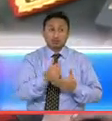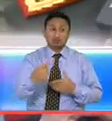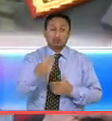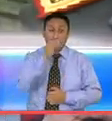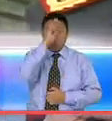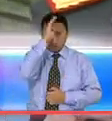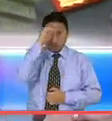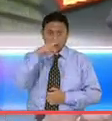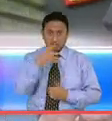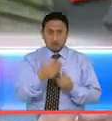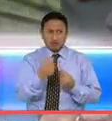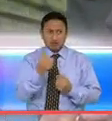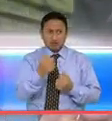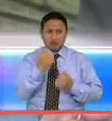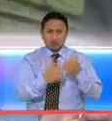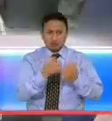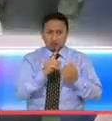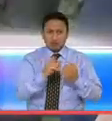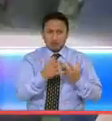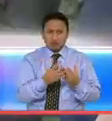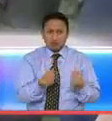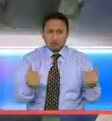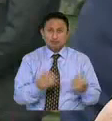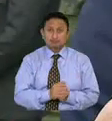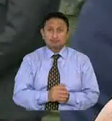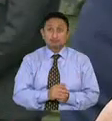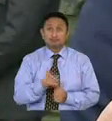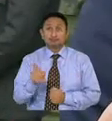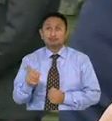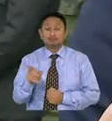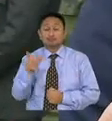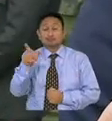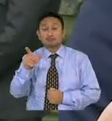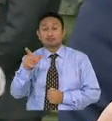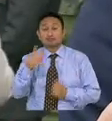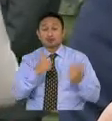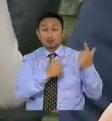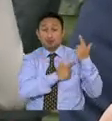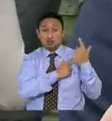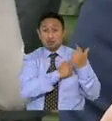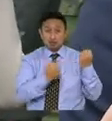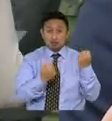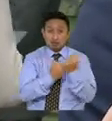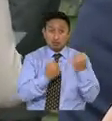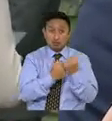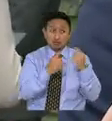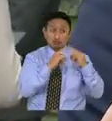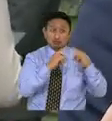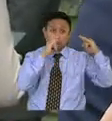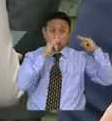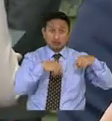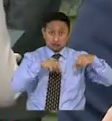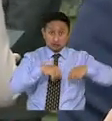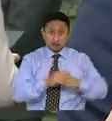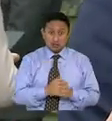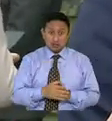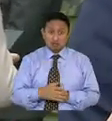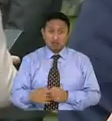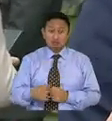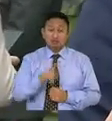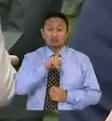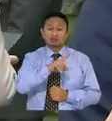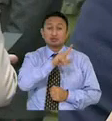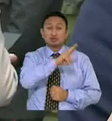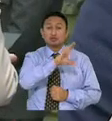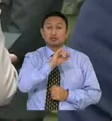digamos, ¿no? La infraestructura del hospital. Gracias al apoyo de las Fuerzas Armadas, con estas carpas hemos podido dar cabida a